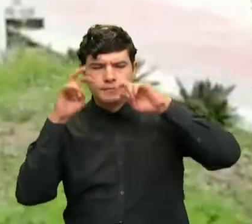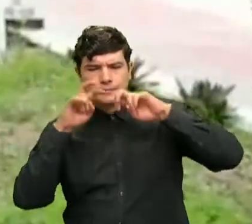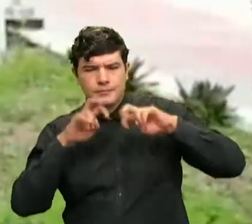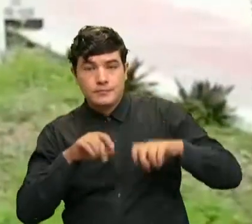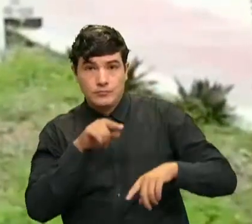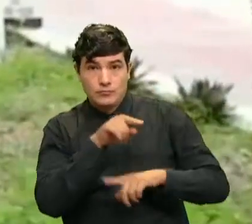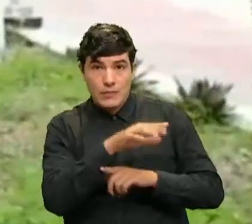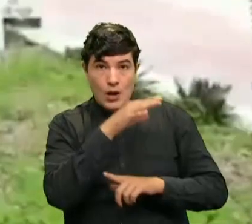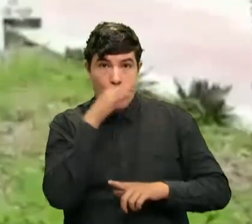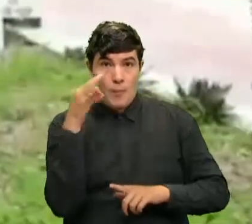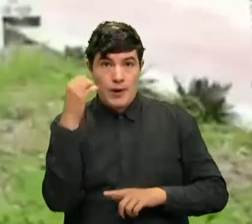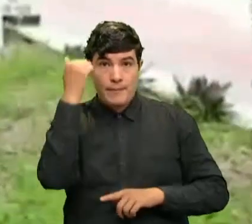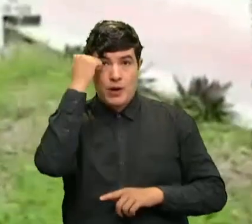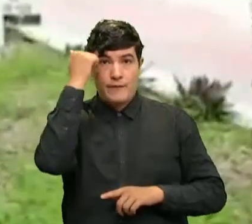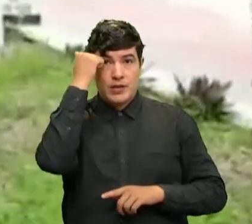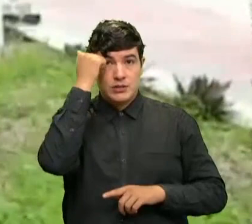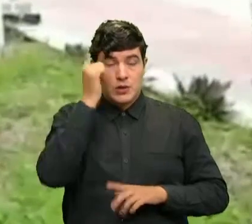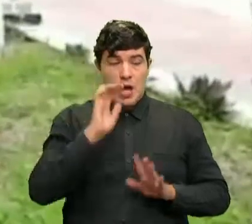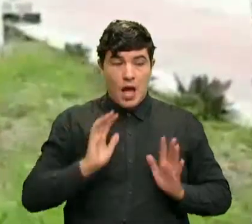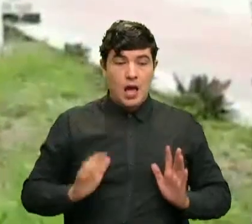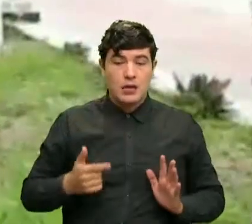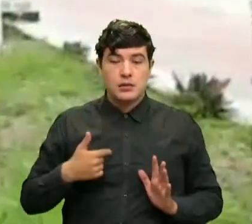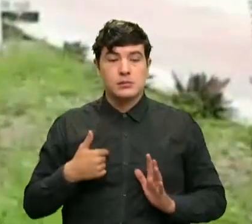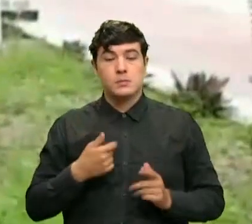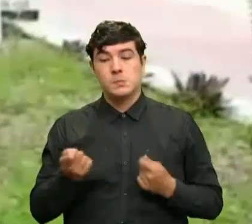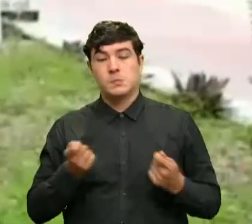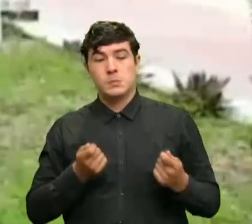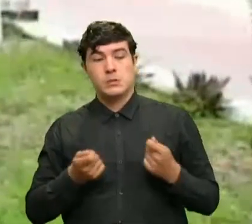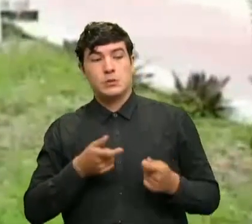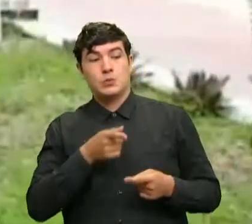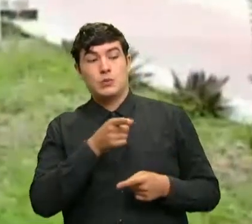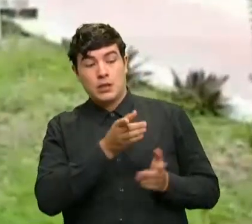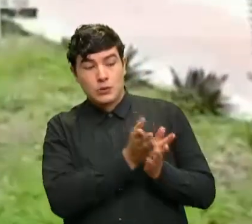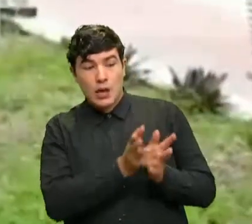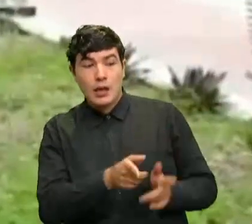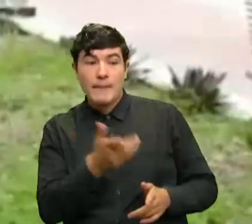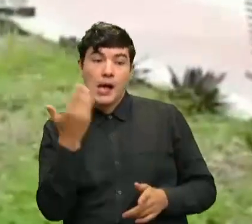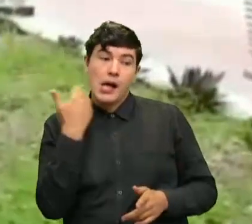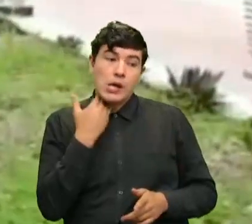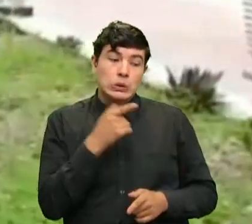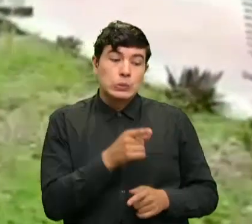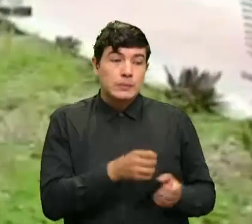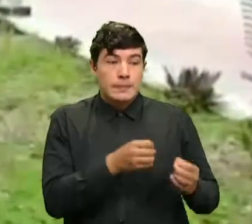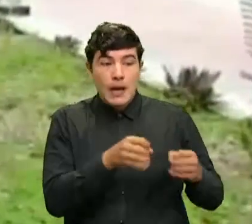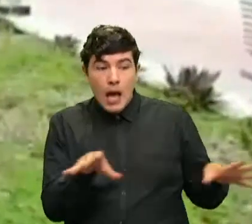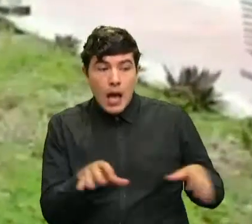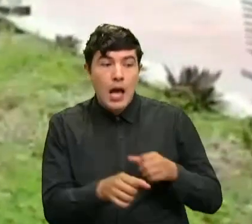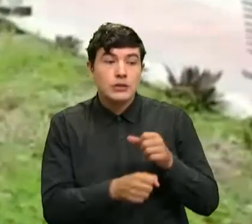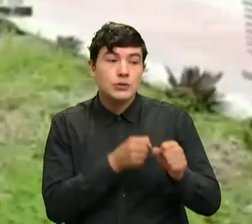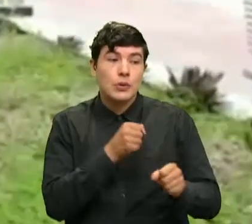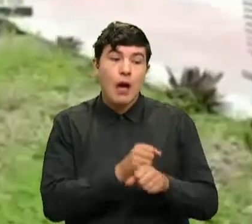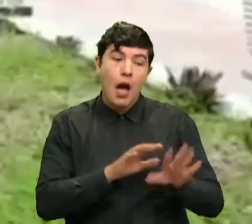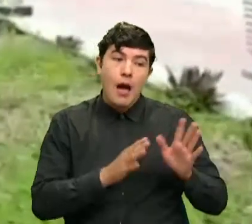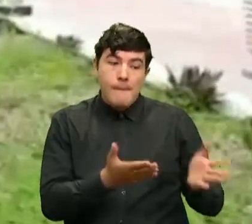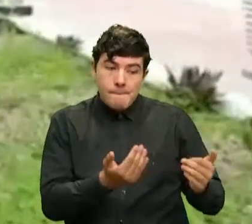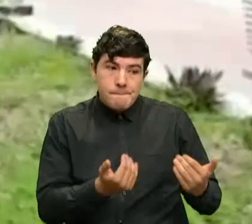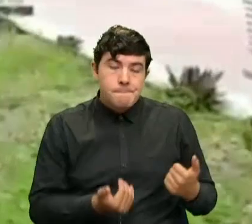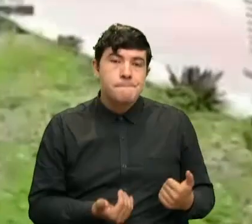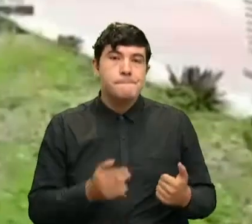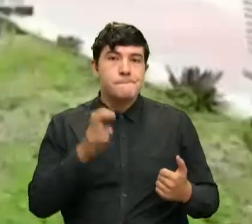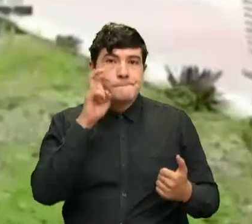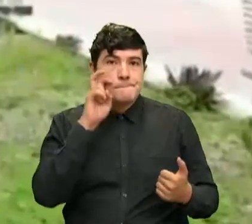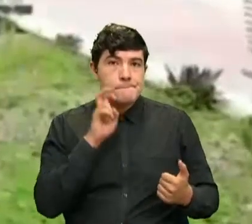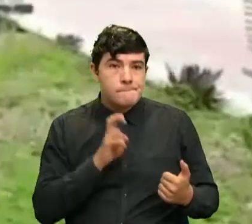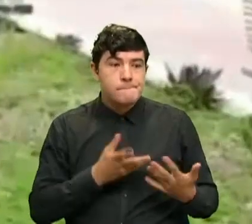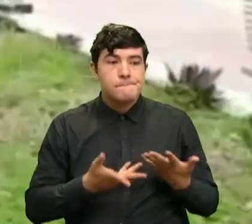de su condición para amedrentar a sus estudiantes y así poder realizar los actos obscenos y que no lo